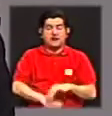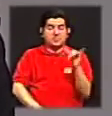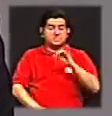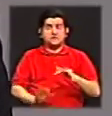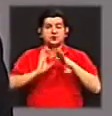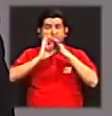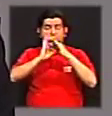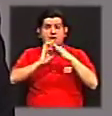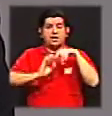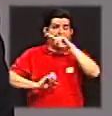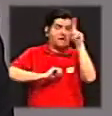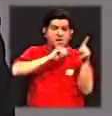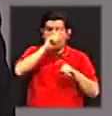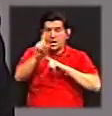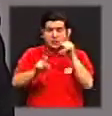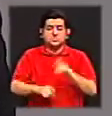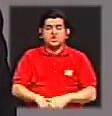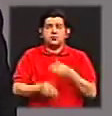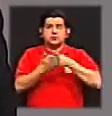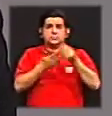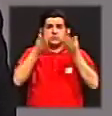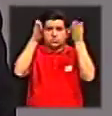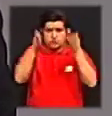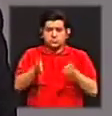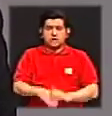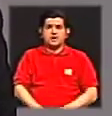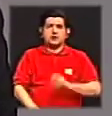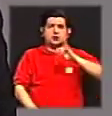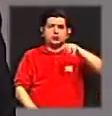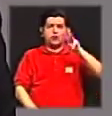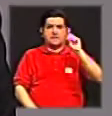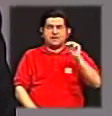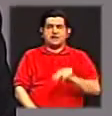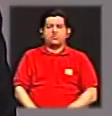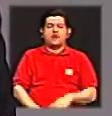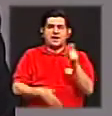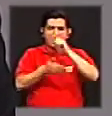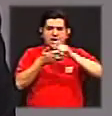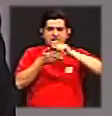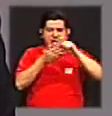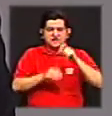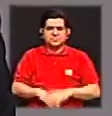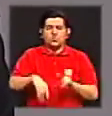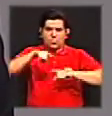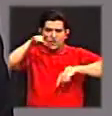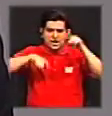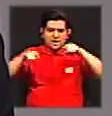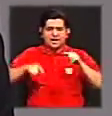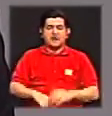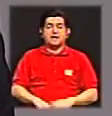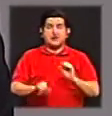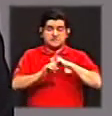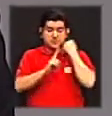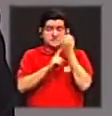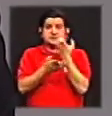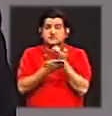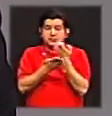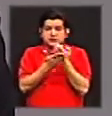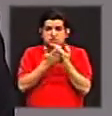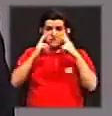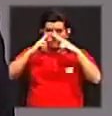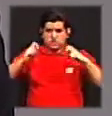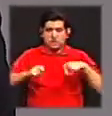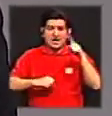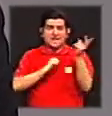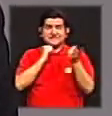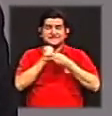también con las encuestas del consumidor de Johnny Madrigal en la Escuela Estadística sobre la situación económica. Algo que exploramos